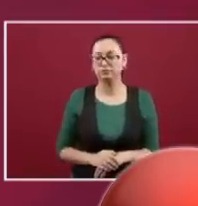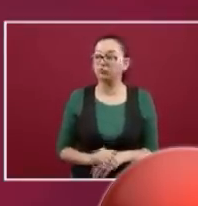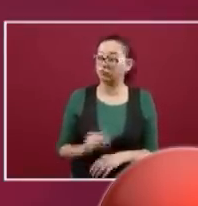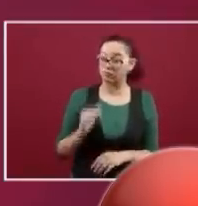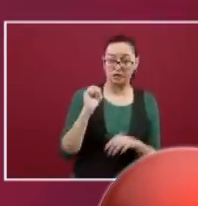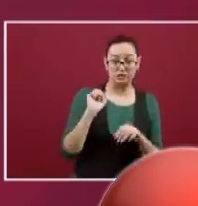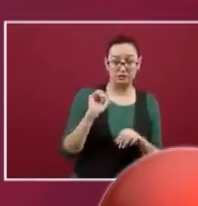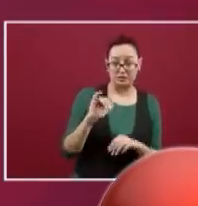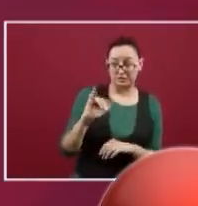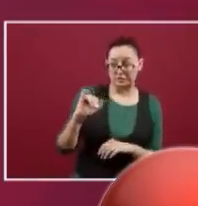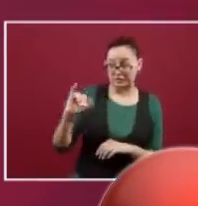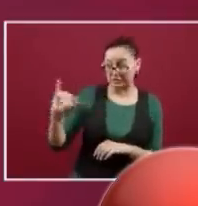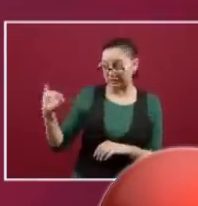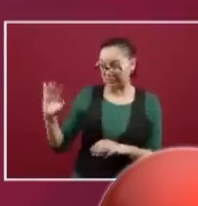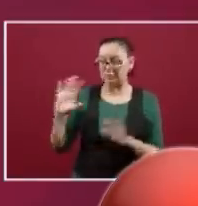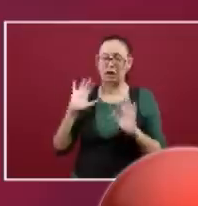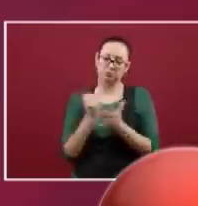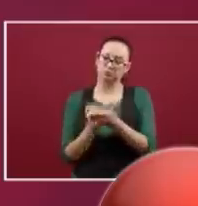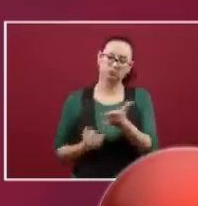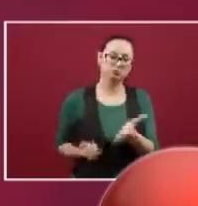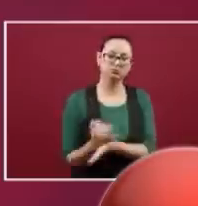de ahí resolver.